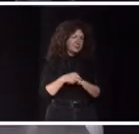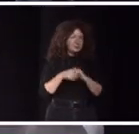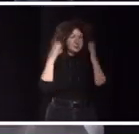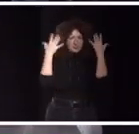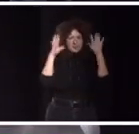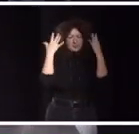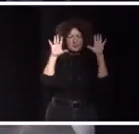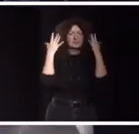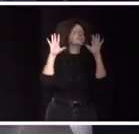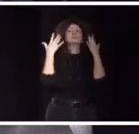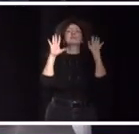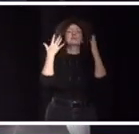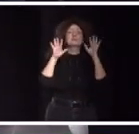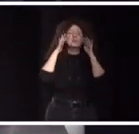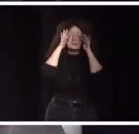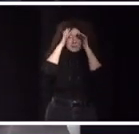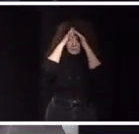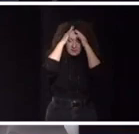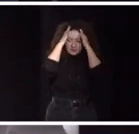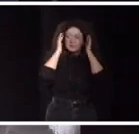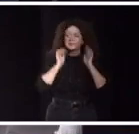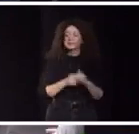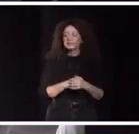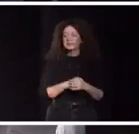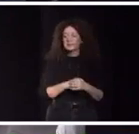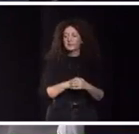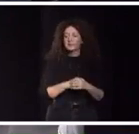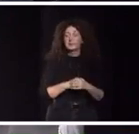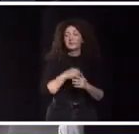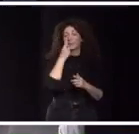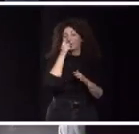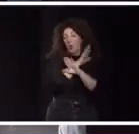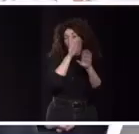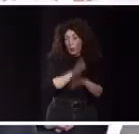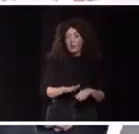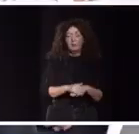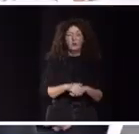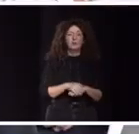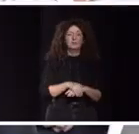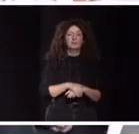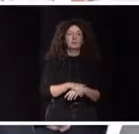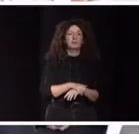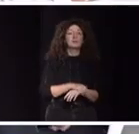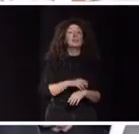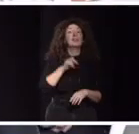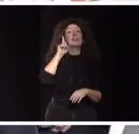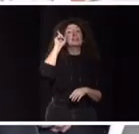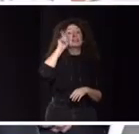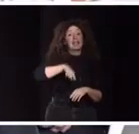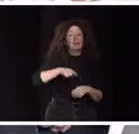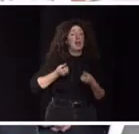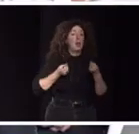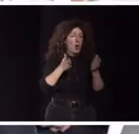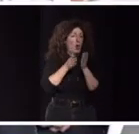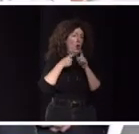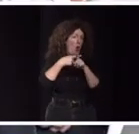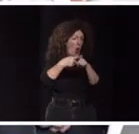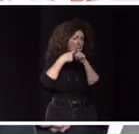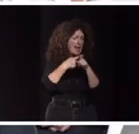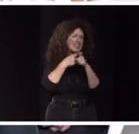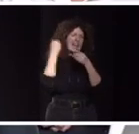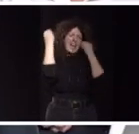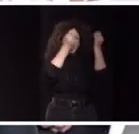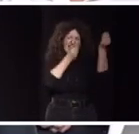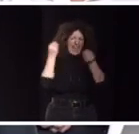Y por último, También quería compartiros una pequeña